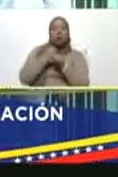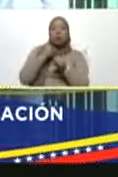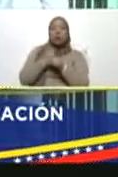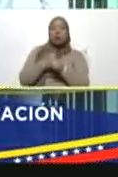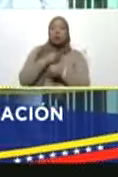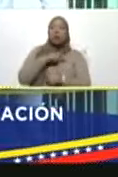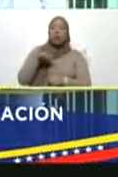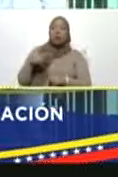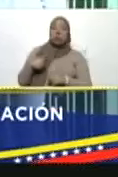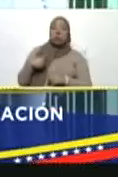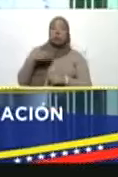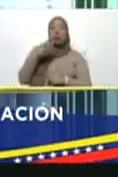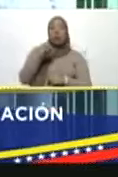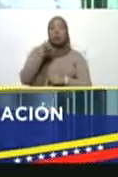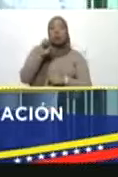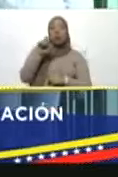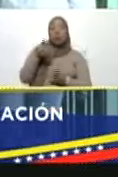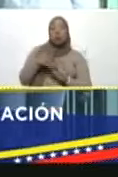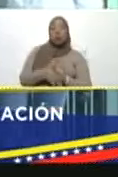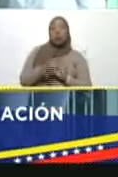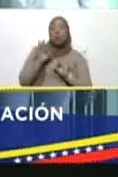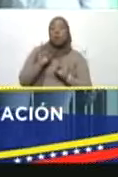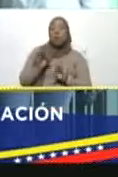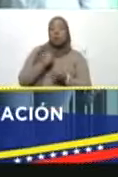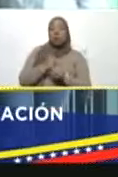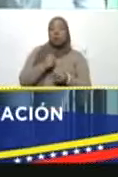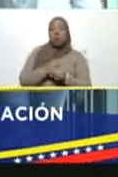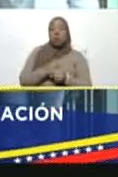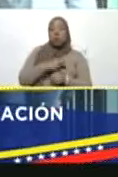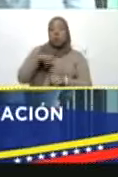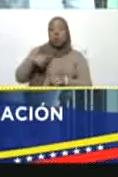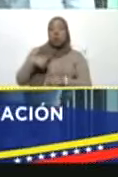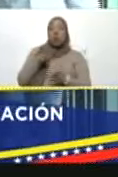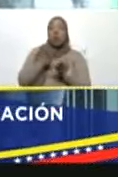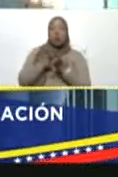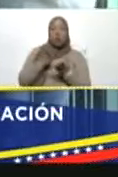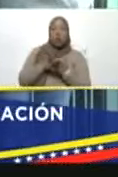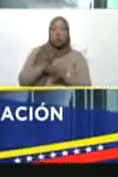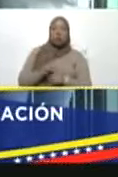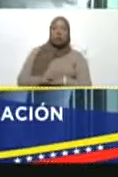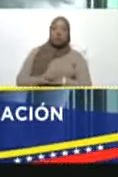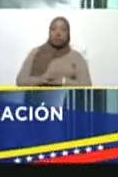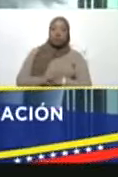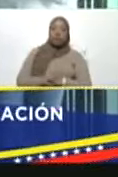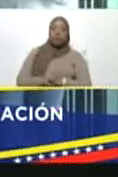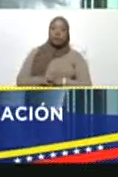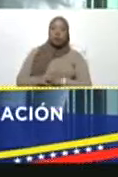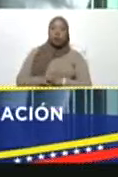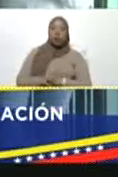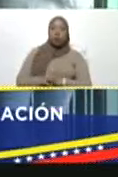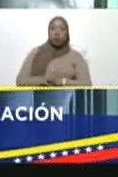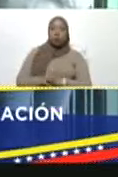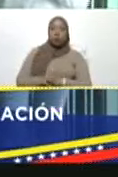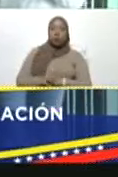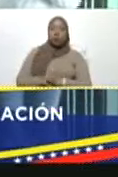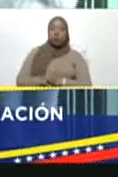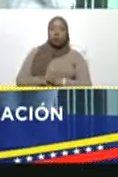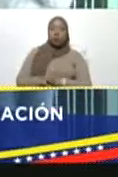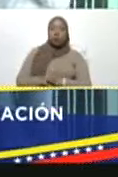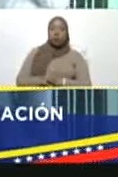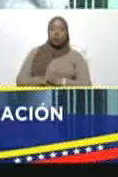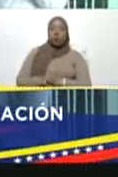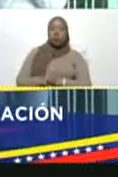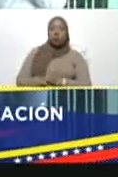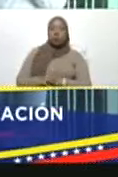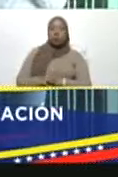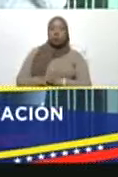OVE y con los profesores, para que por fin podamos tener nuestra escuela. Sí, quisiera, presidente, que ella también, que